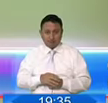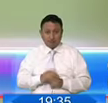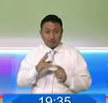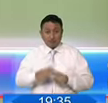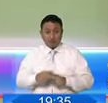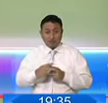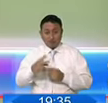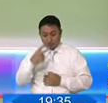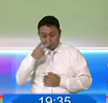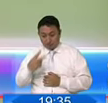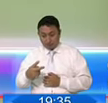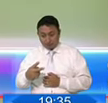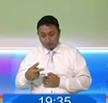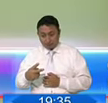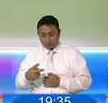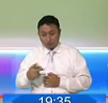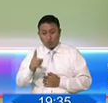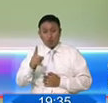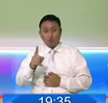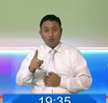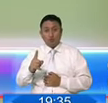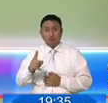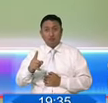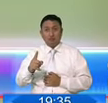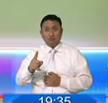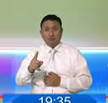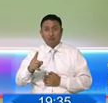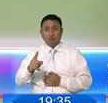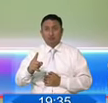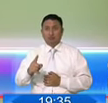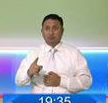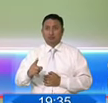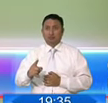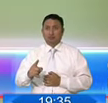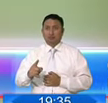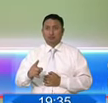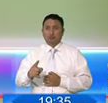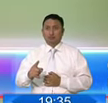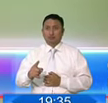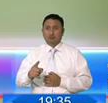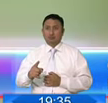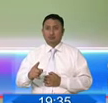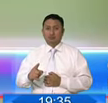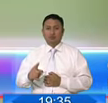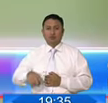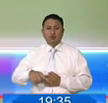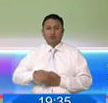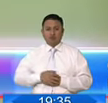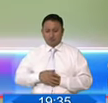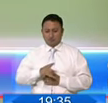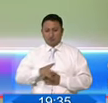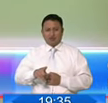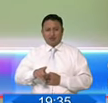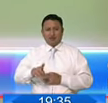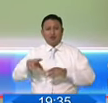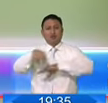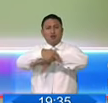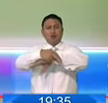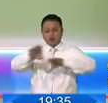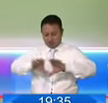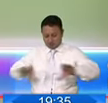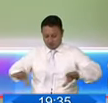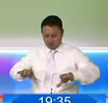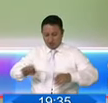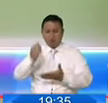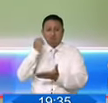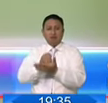inicio se encuentra una persiana con un logotipo de la marca toyota posterior a esto se encuentra